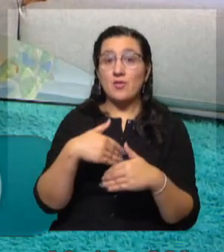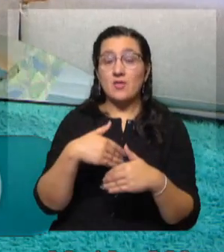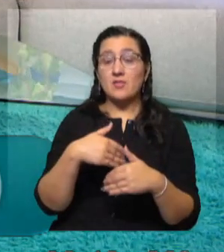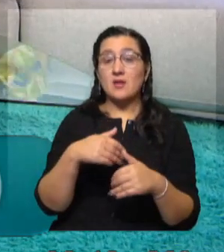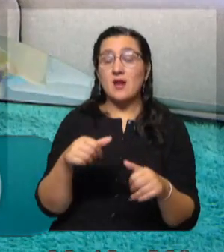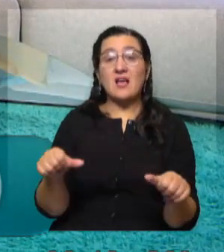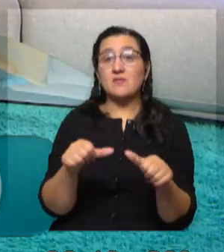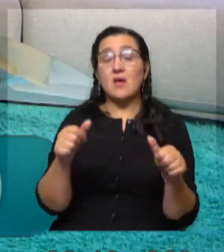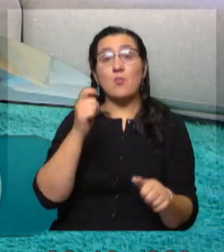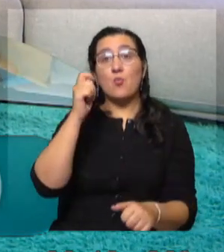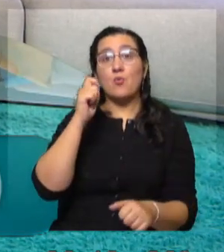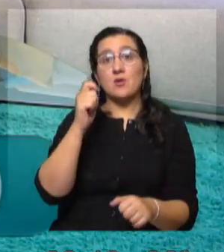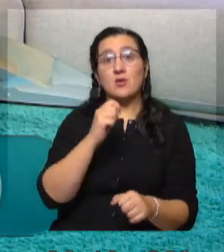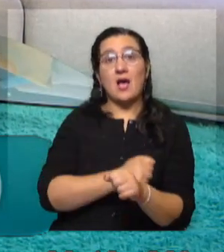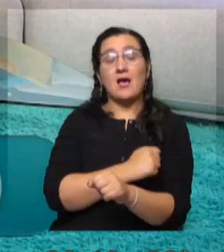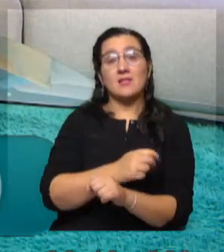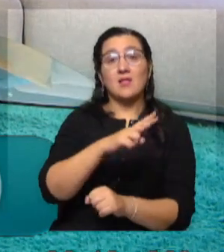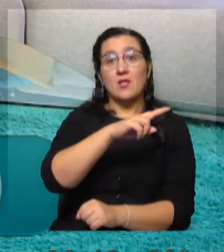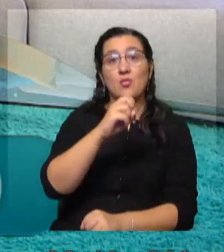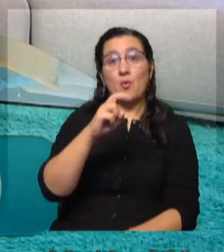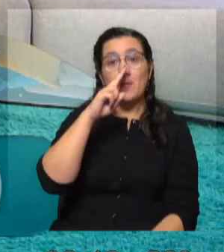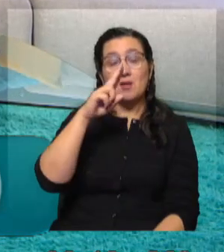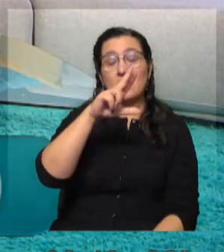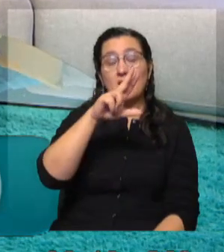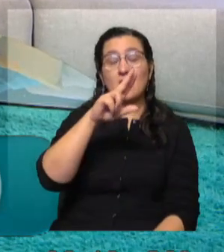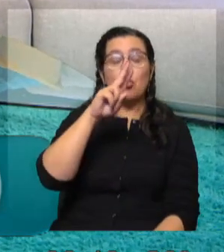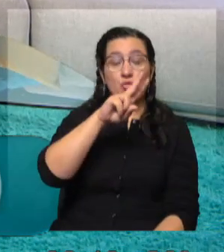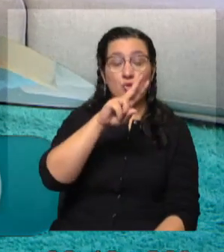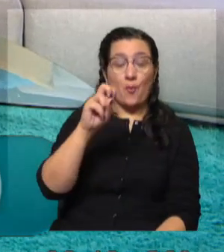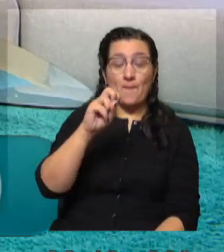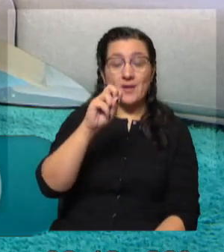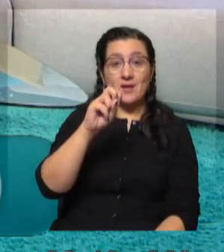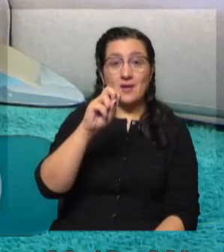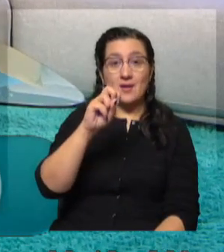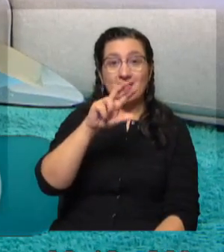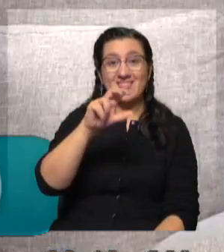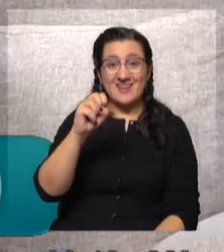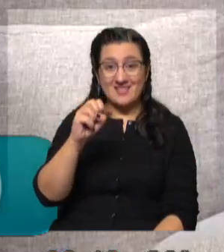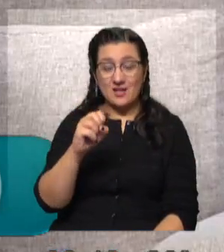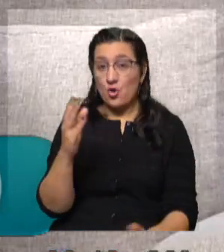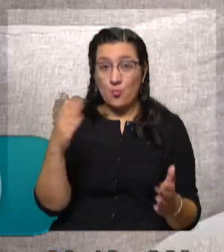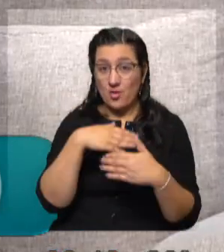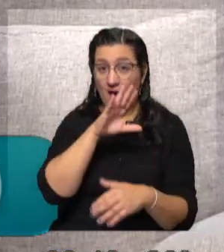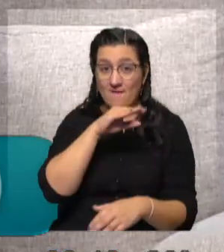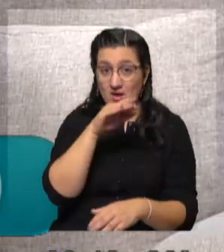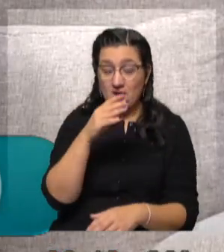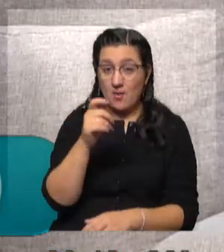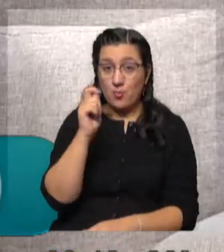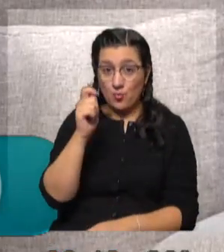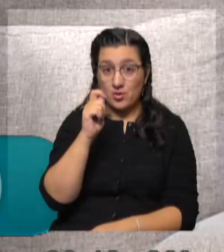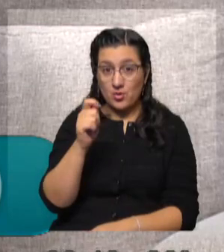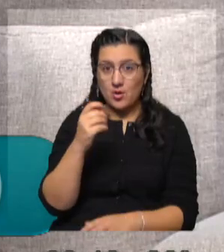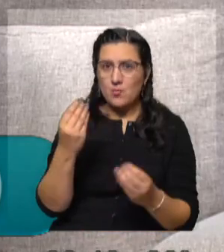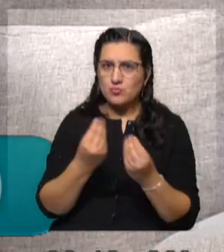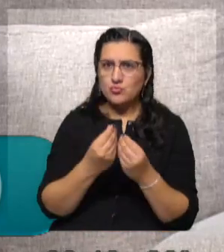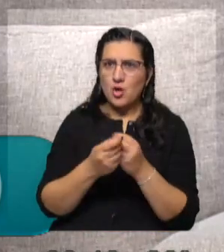actividad pública hasta el3 eligió no hablar en su declaración no declarar entonces hay una situación muy compleja son todas